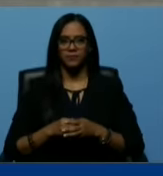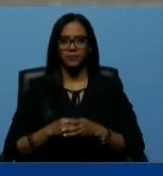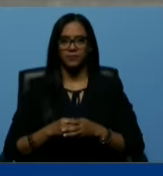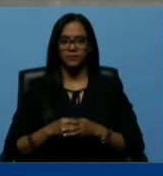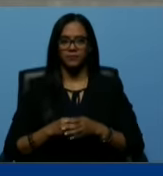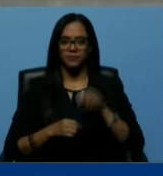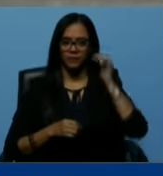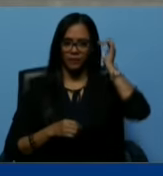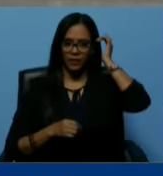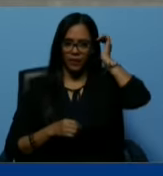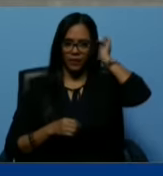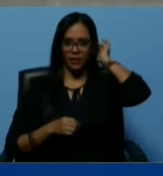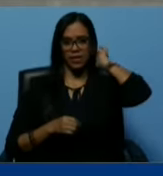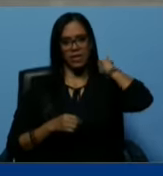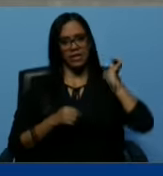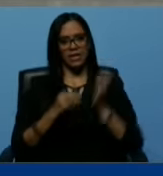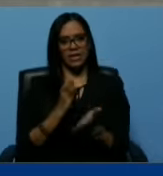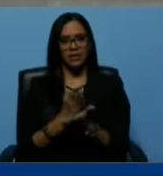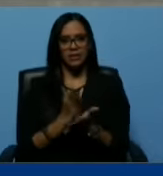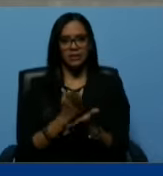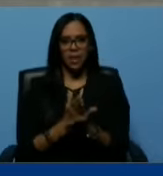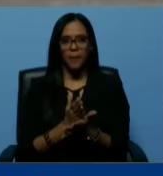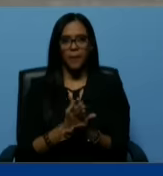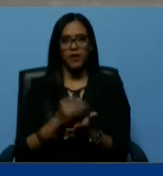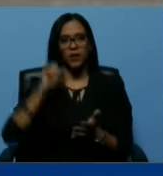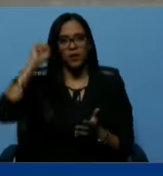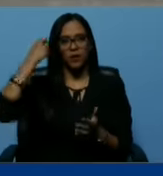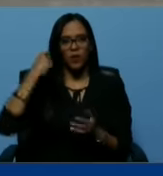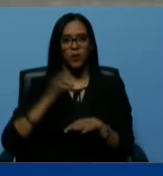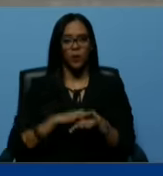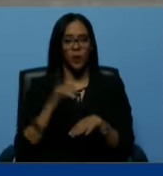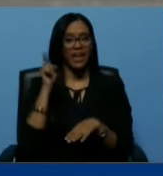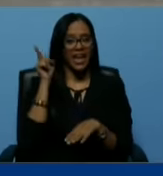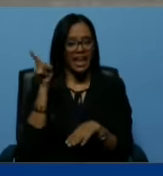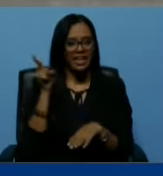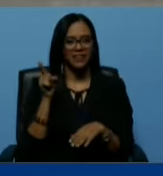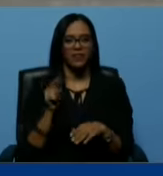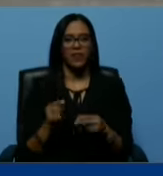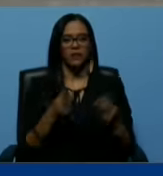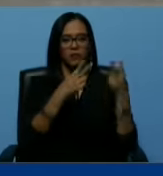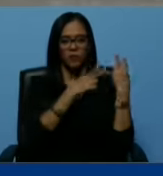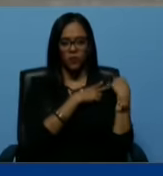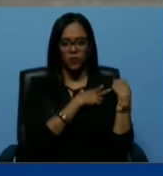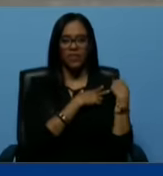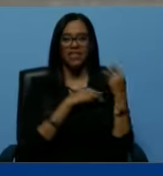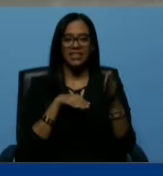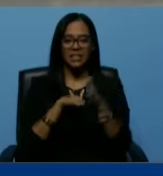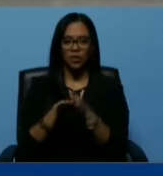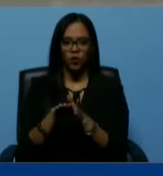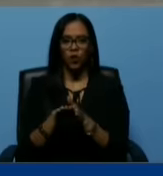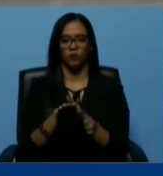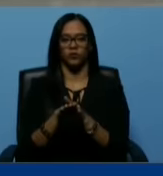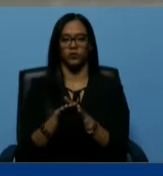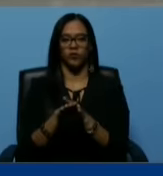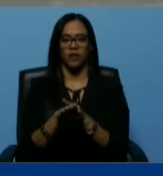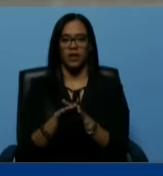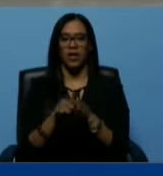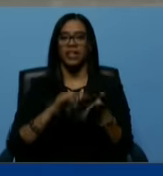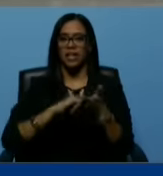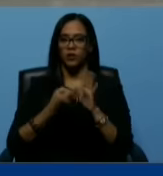Y siempre lo recuerdo porque él asumió la batuta del desarrollo del concepto que planteó el comandante